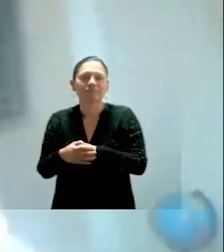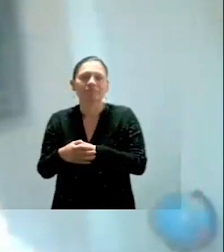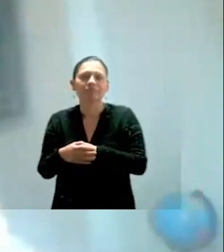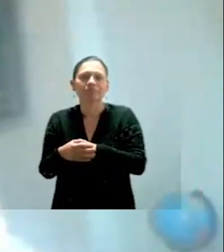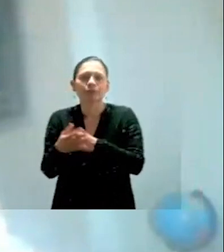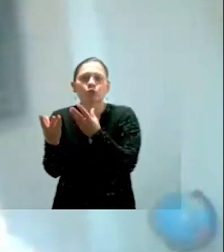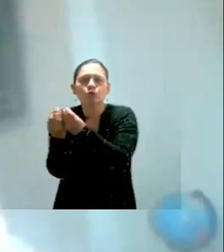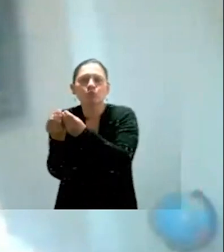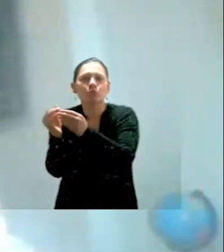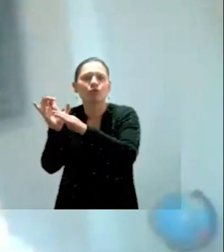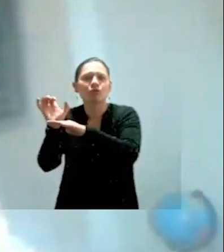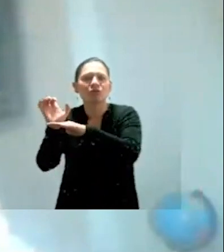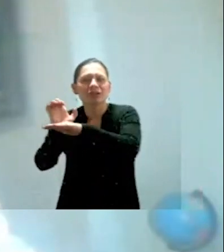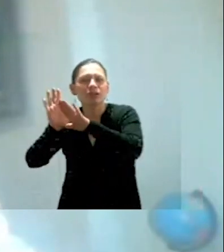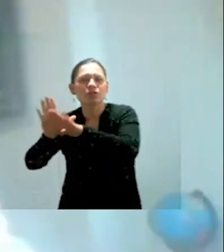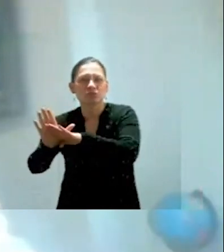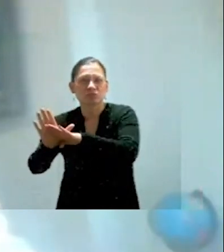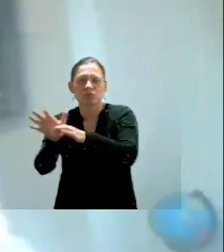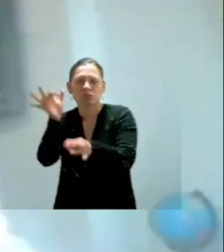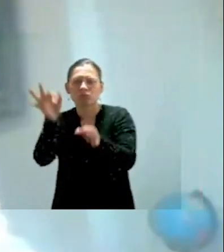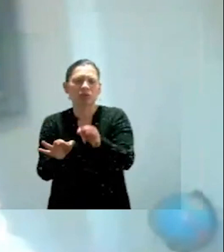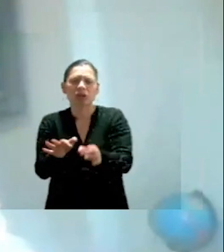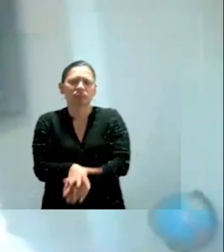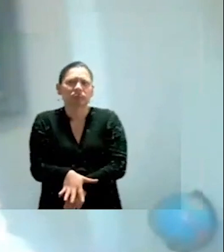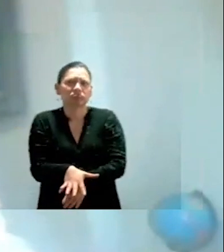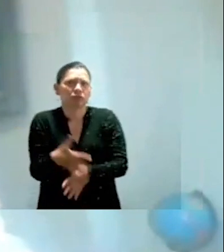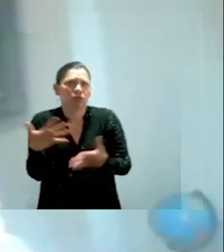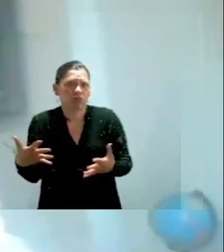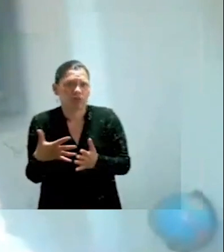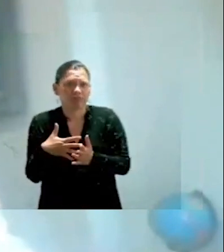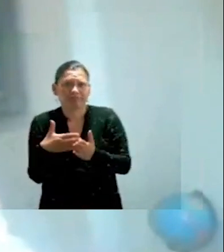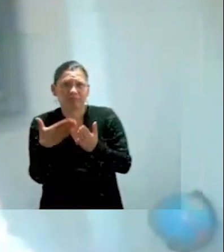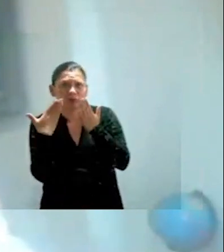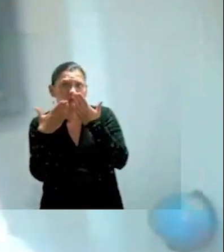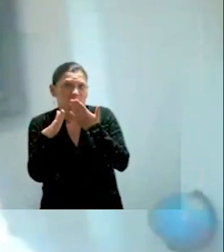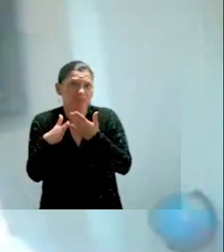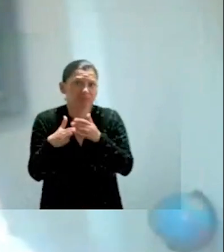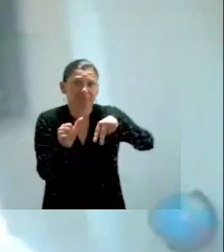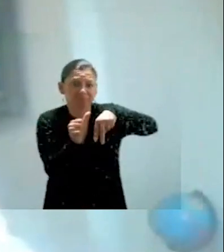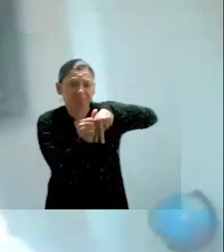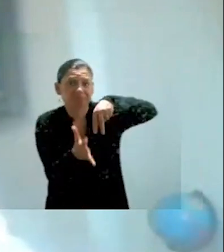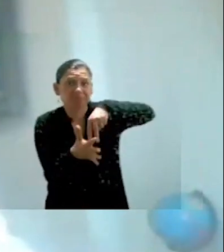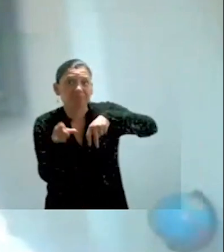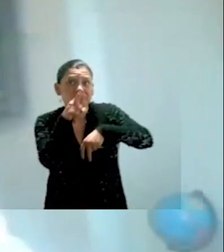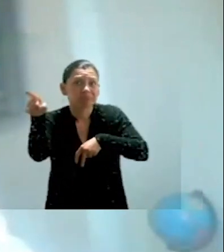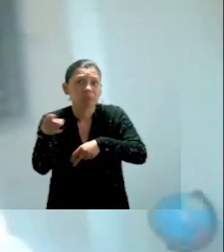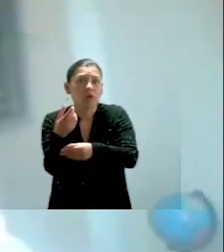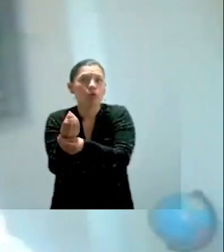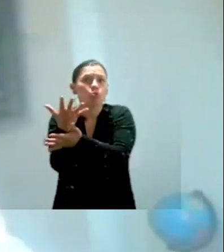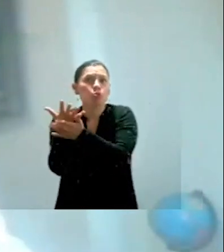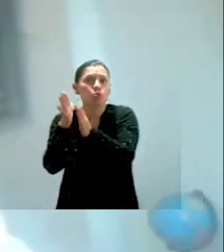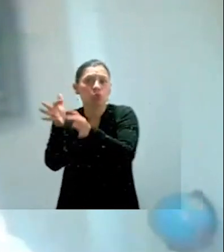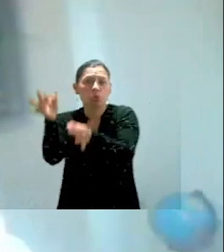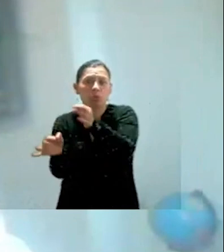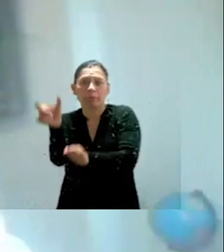no tengo confianza en los jueces. Los escándalos del Poder Judicial han minado la